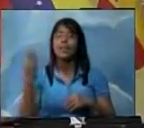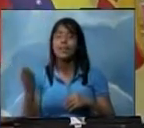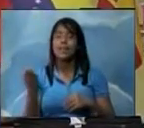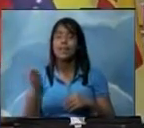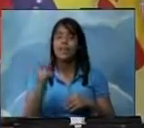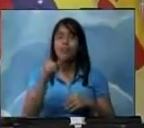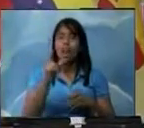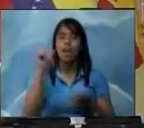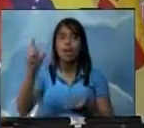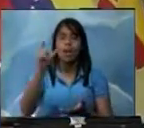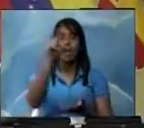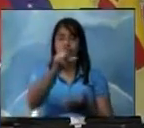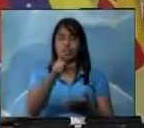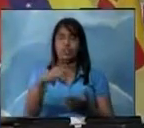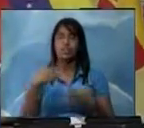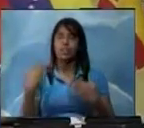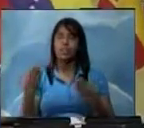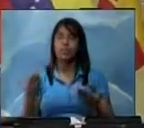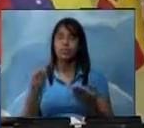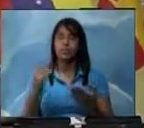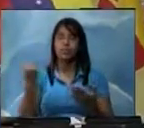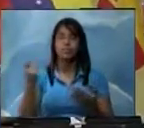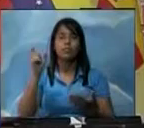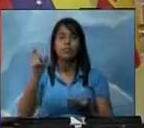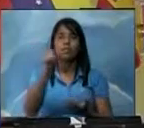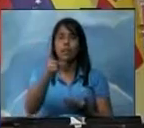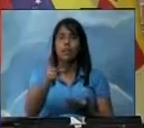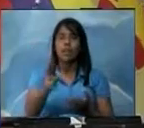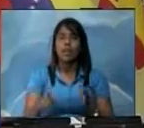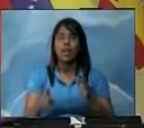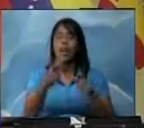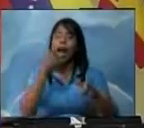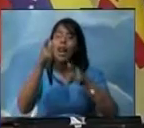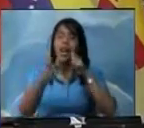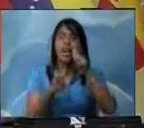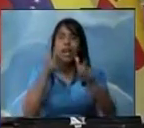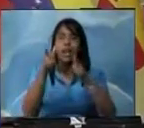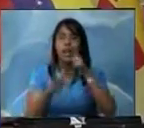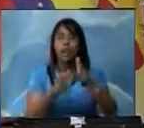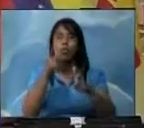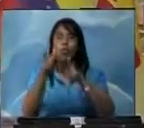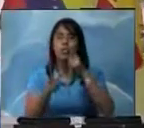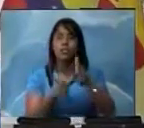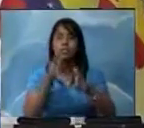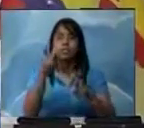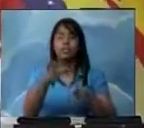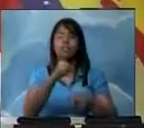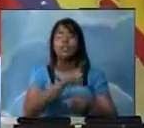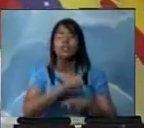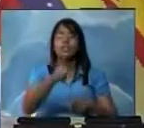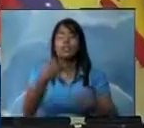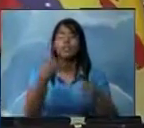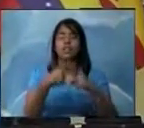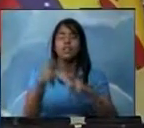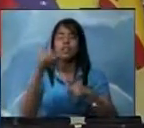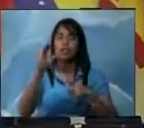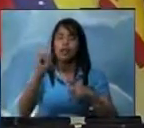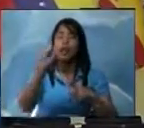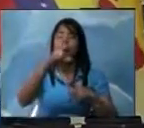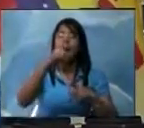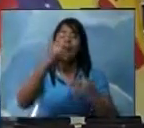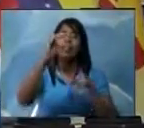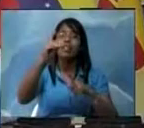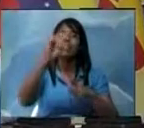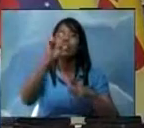les enseñase las lenguas, las letras de los caldeos. Usted le va